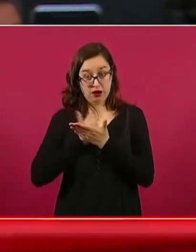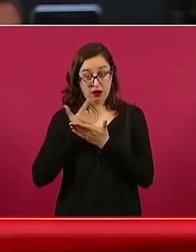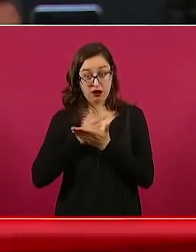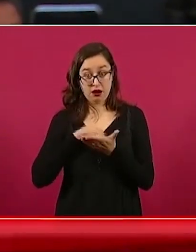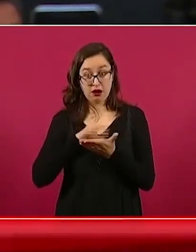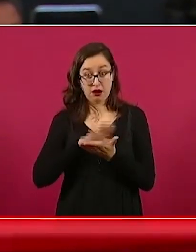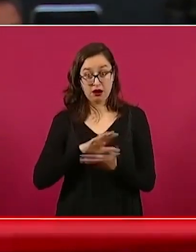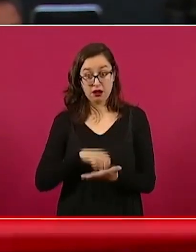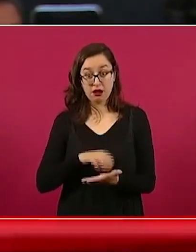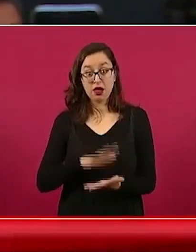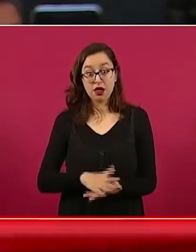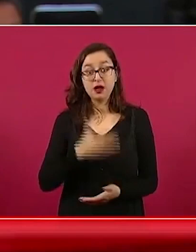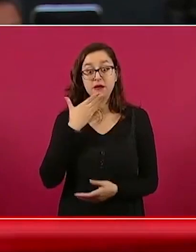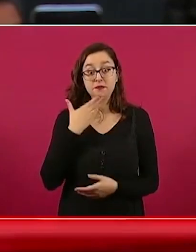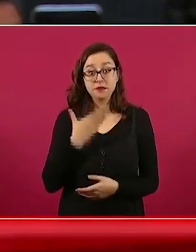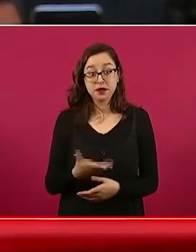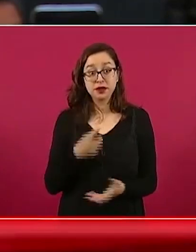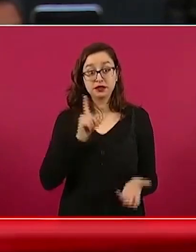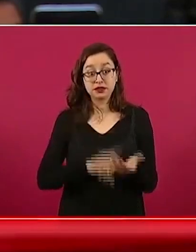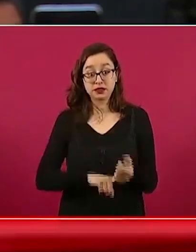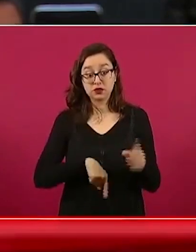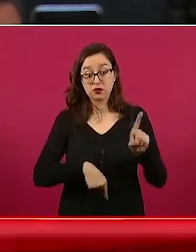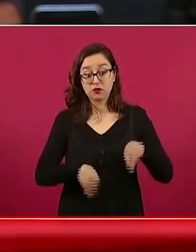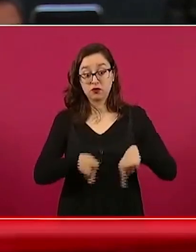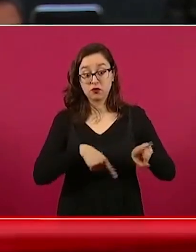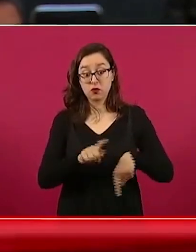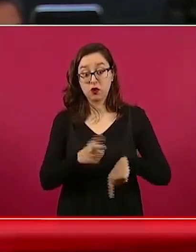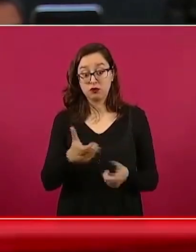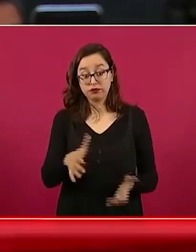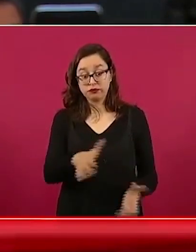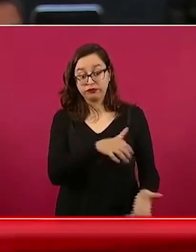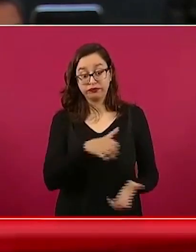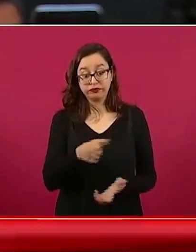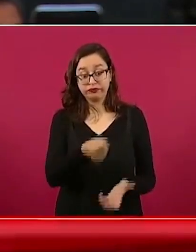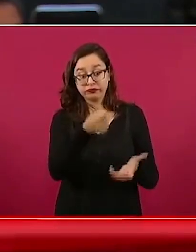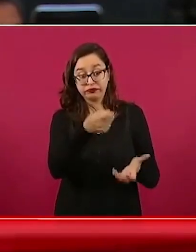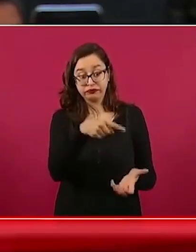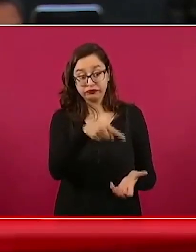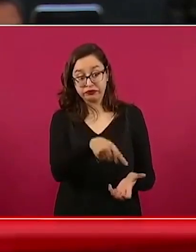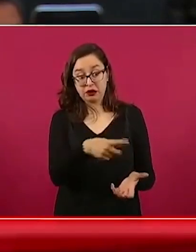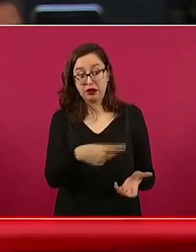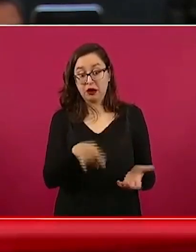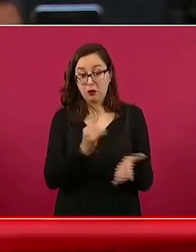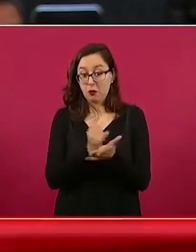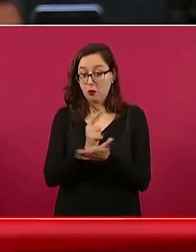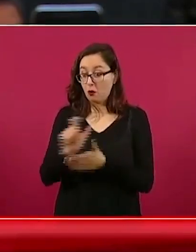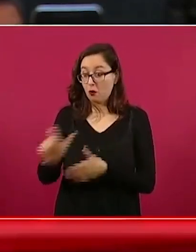ganancias que radican del fútbol, de la compra-venta de jugadores, de los contratos con las televisoras,